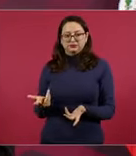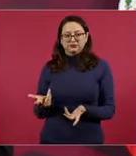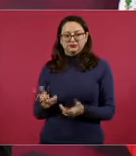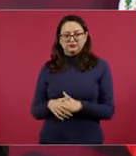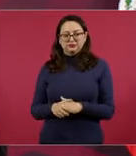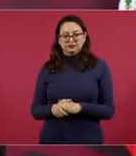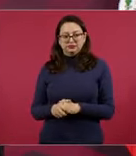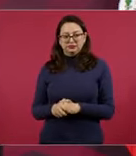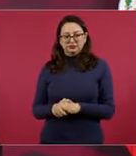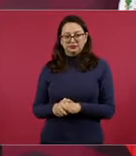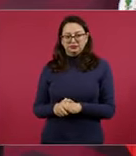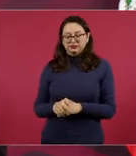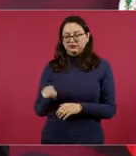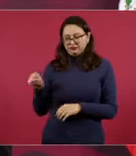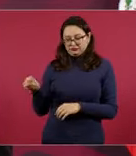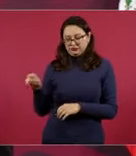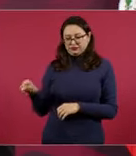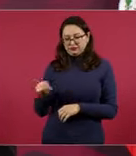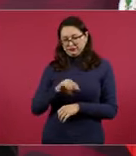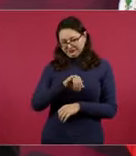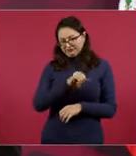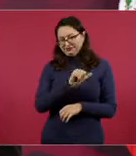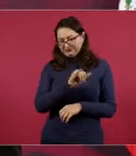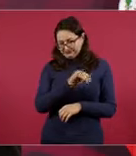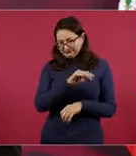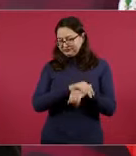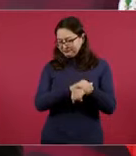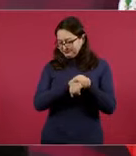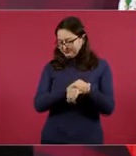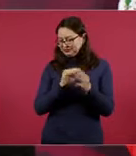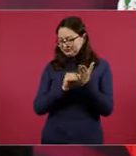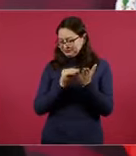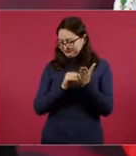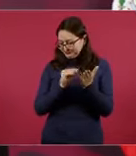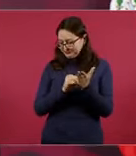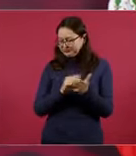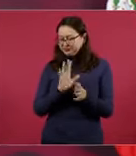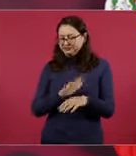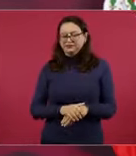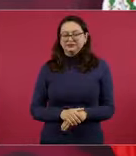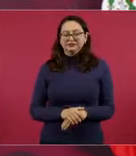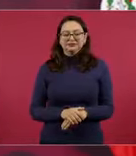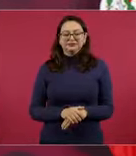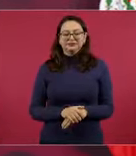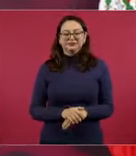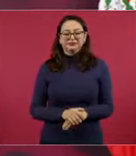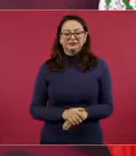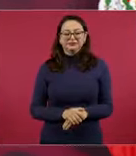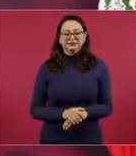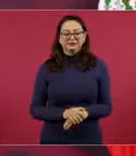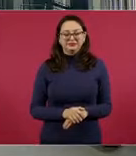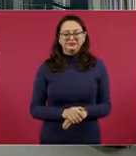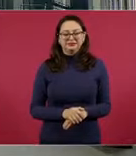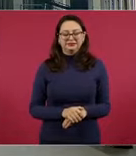sigue siendo muy amigo de Jaime, porque después de eso